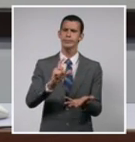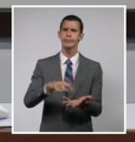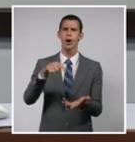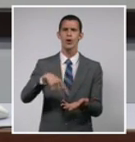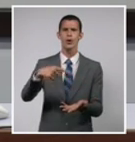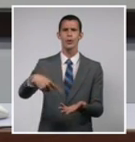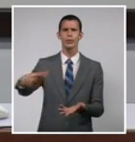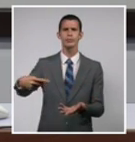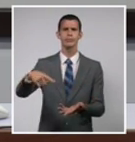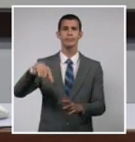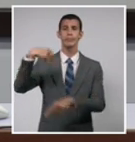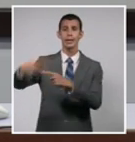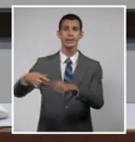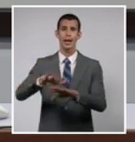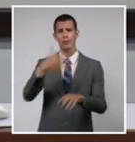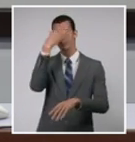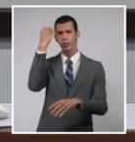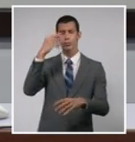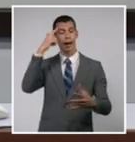accionamiento